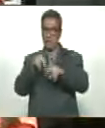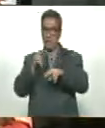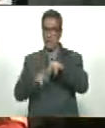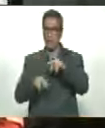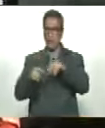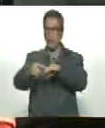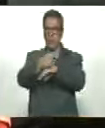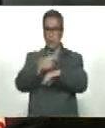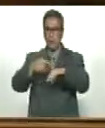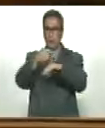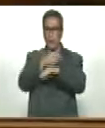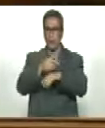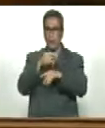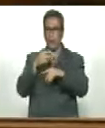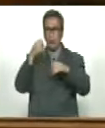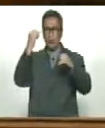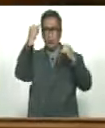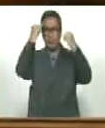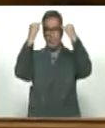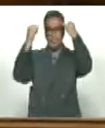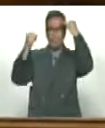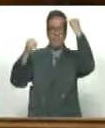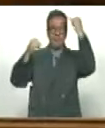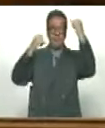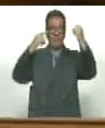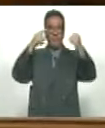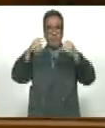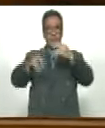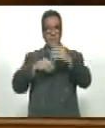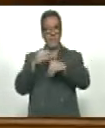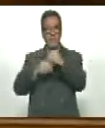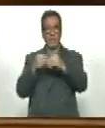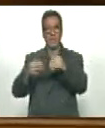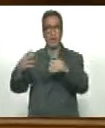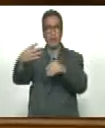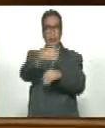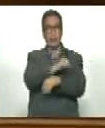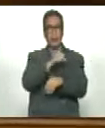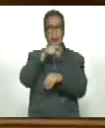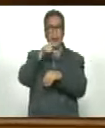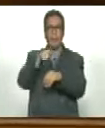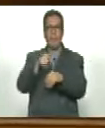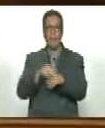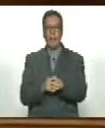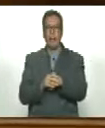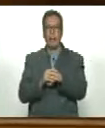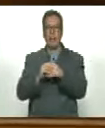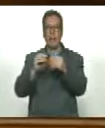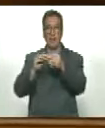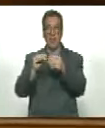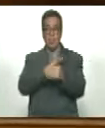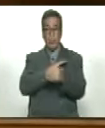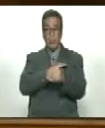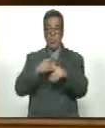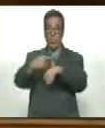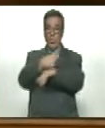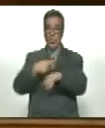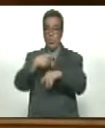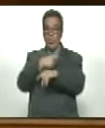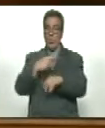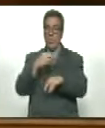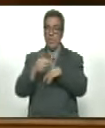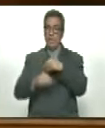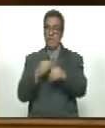un gobierno de fantasía para poder apropiarse justamente de los recursos del país y buscar la